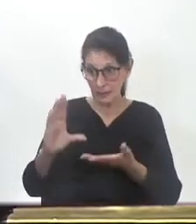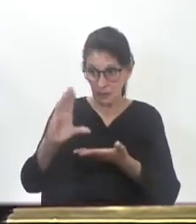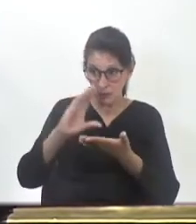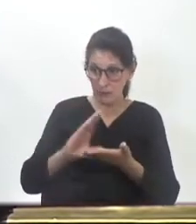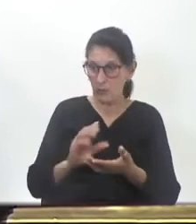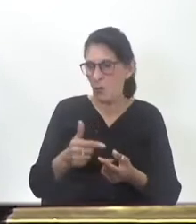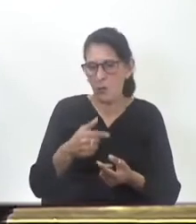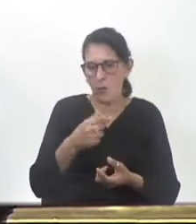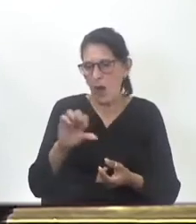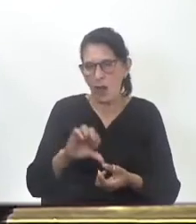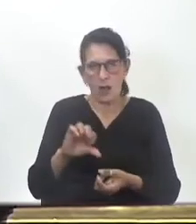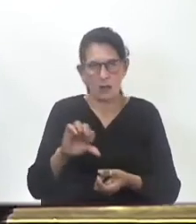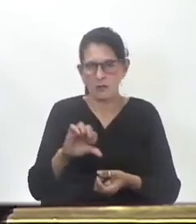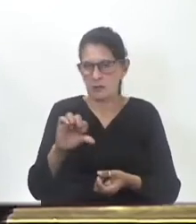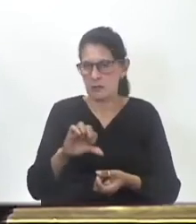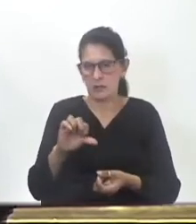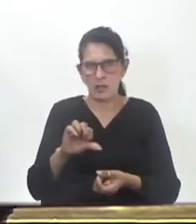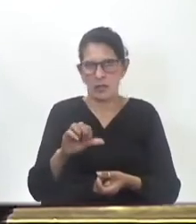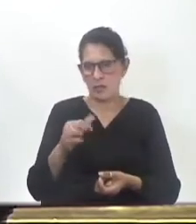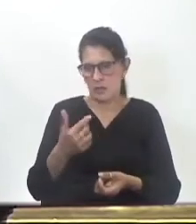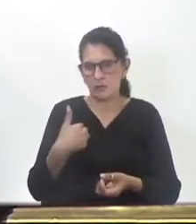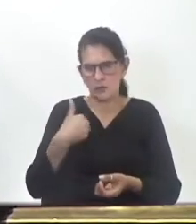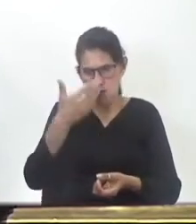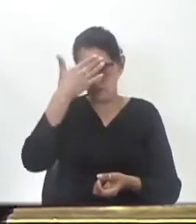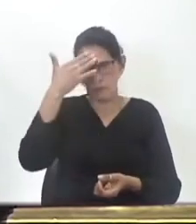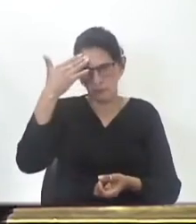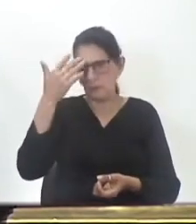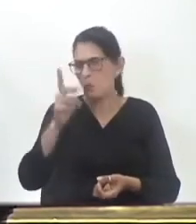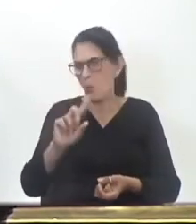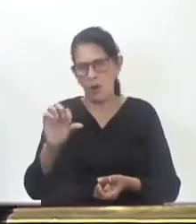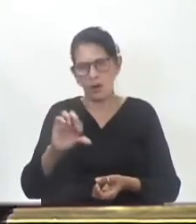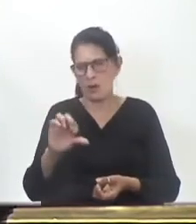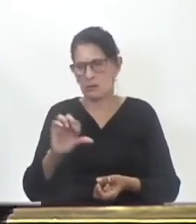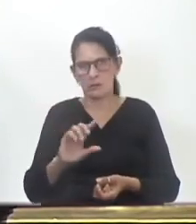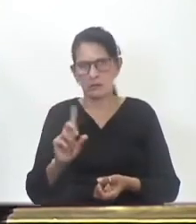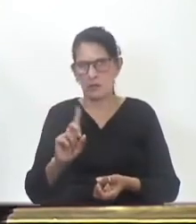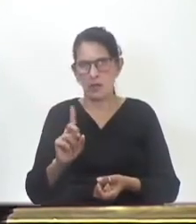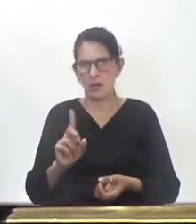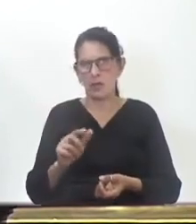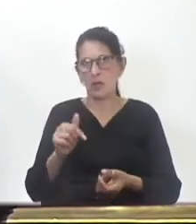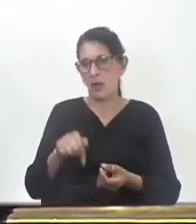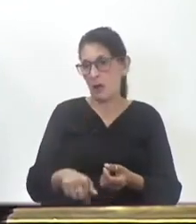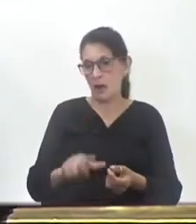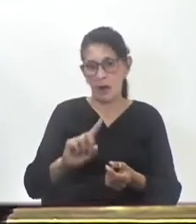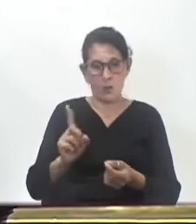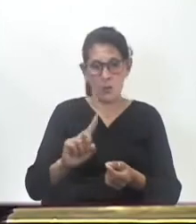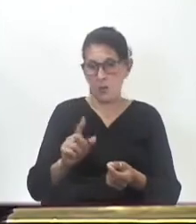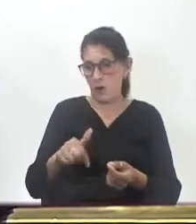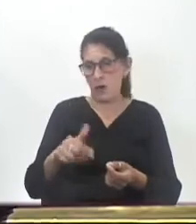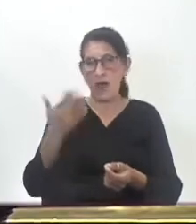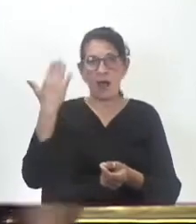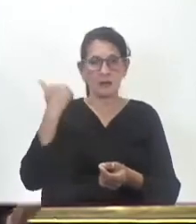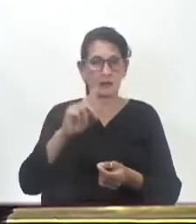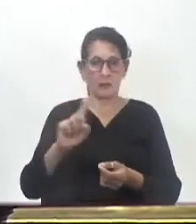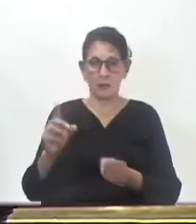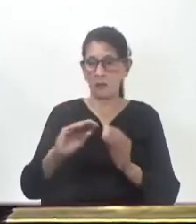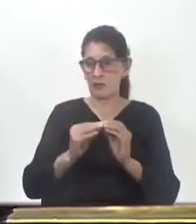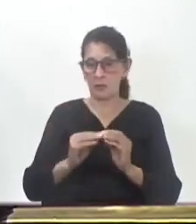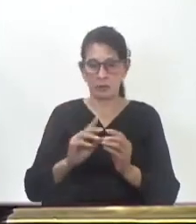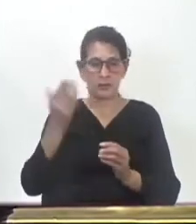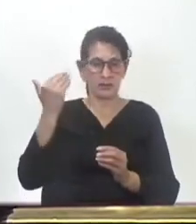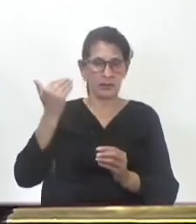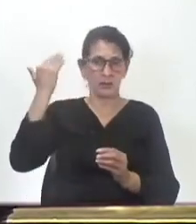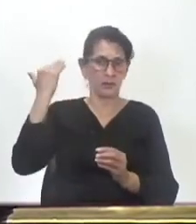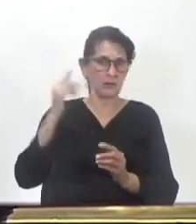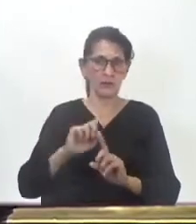no dan para nada. No voy a dejar de reconocer eso, porque no dan para nada ahora, no dieron para nada antes y no dieron para nada en presupuestos anteriores. Si